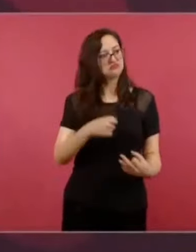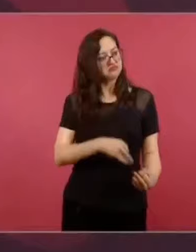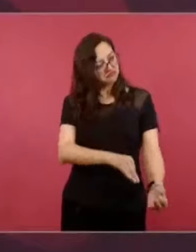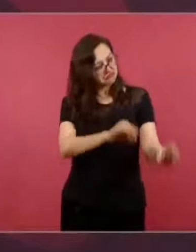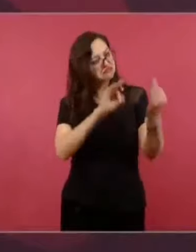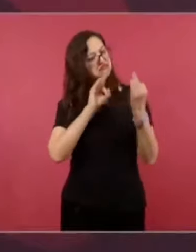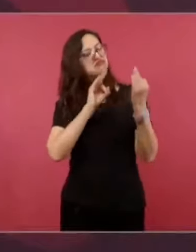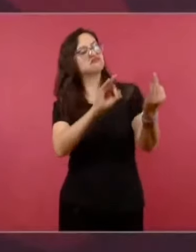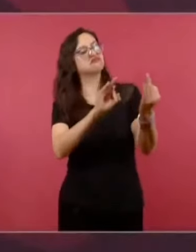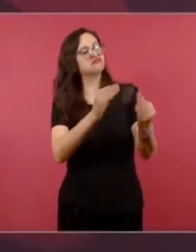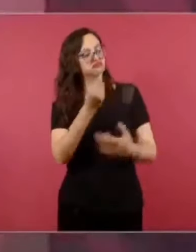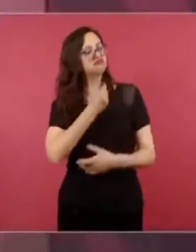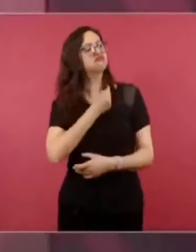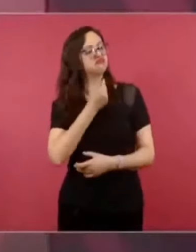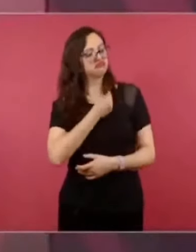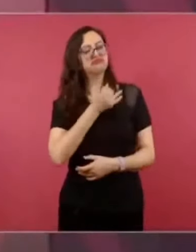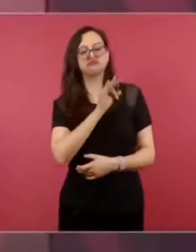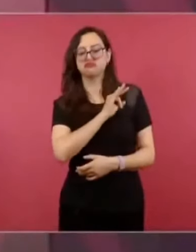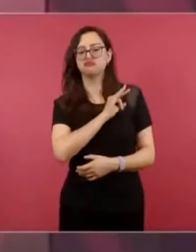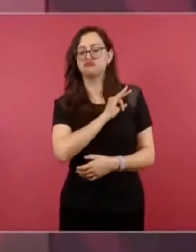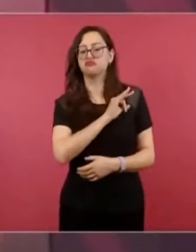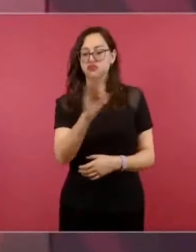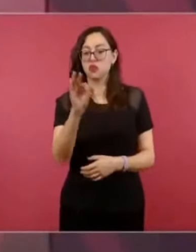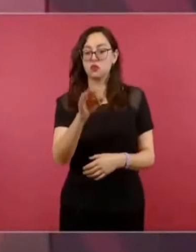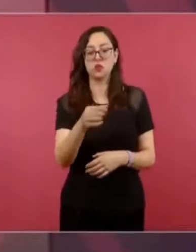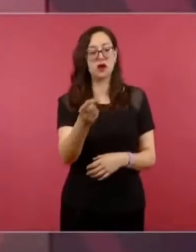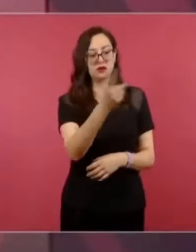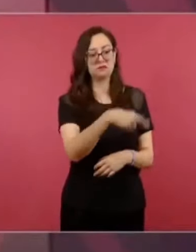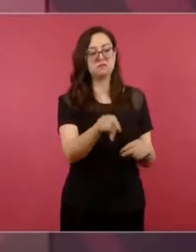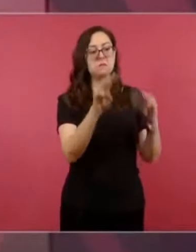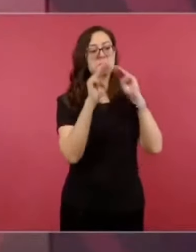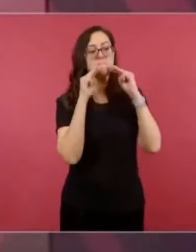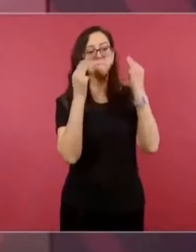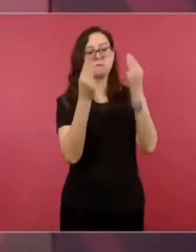en México, y lo estamos haciendo, y también